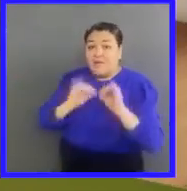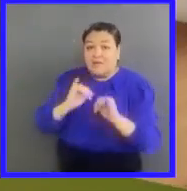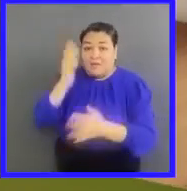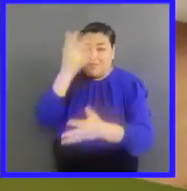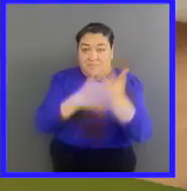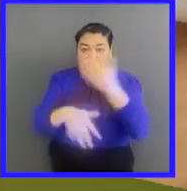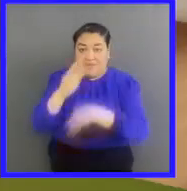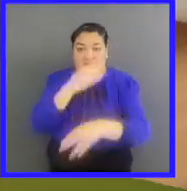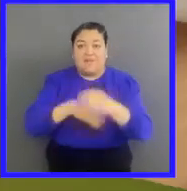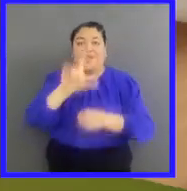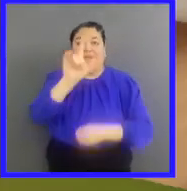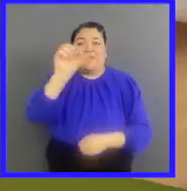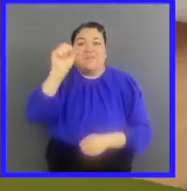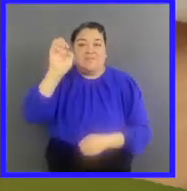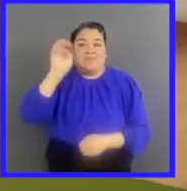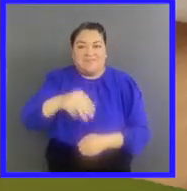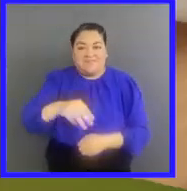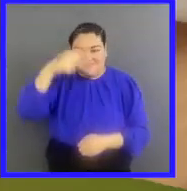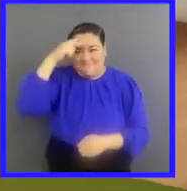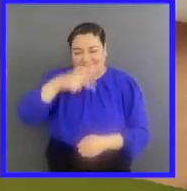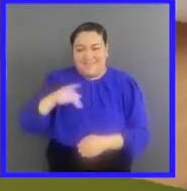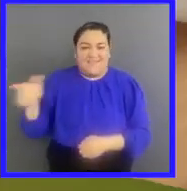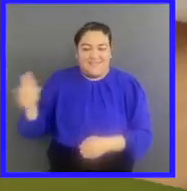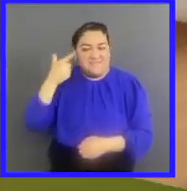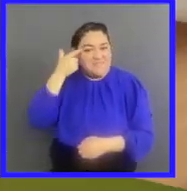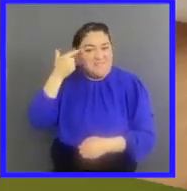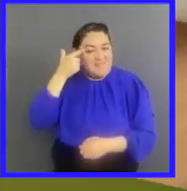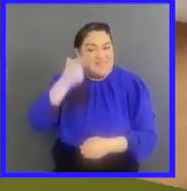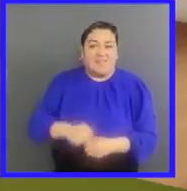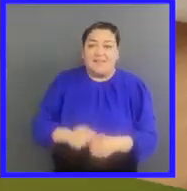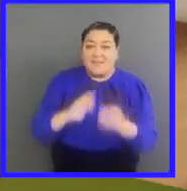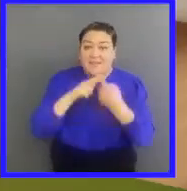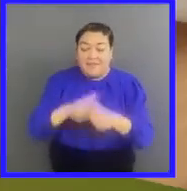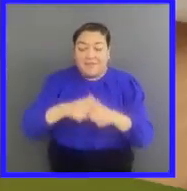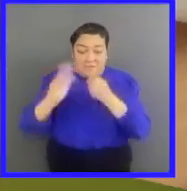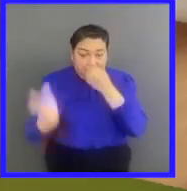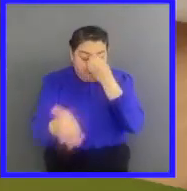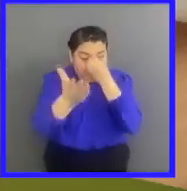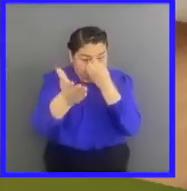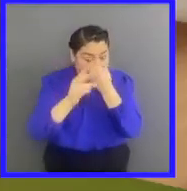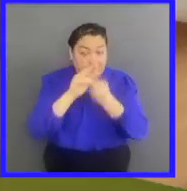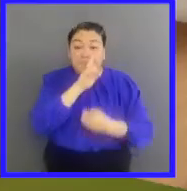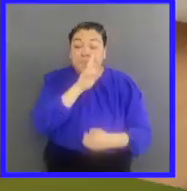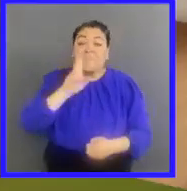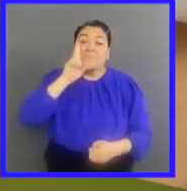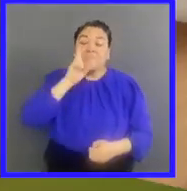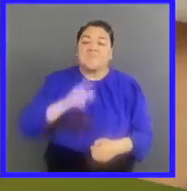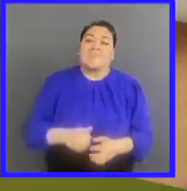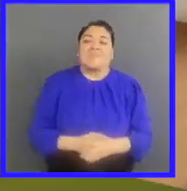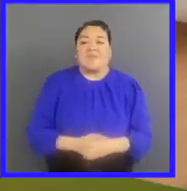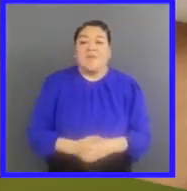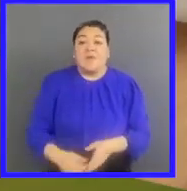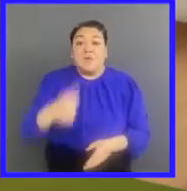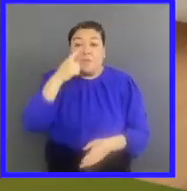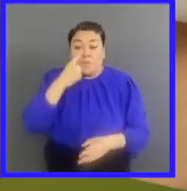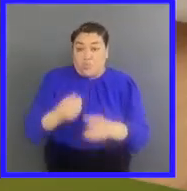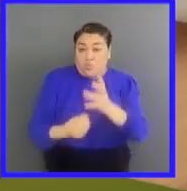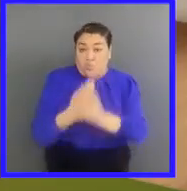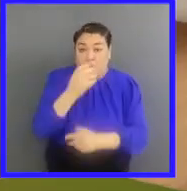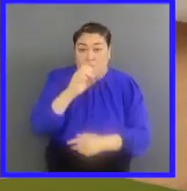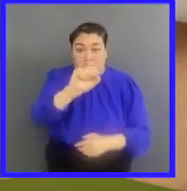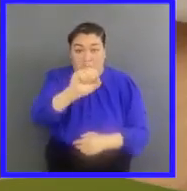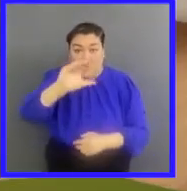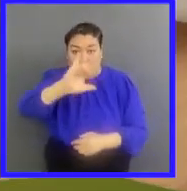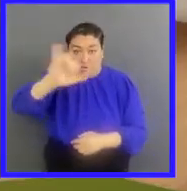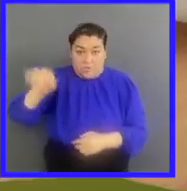de señas mexicana. Vámonos con todas las noticias. La nueva Suprema Corte de Justicia